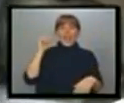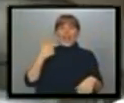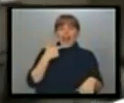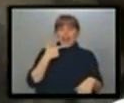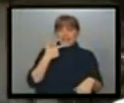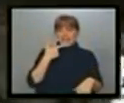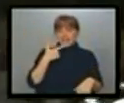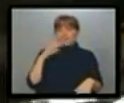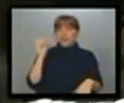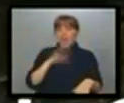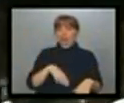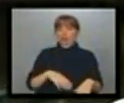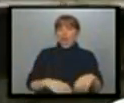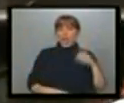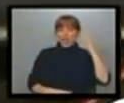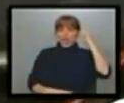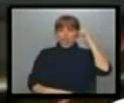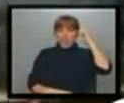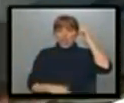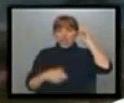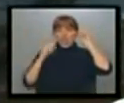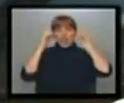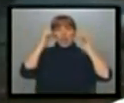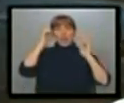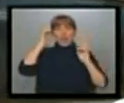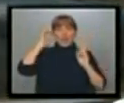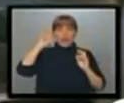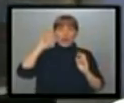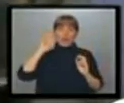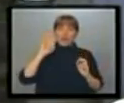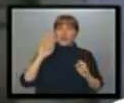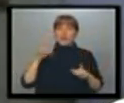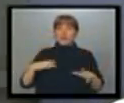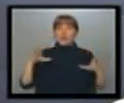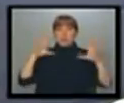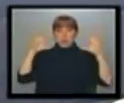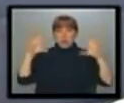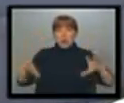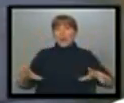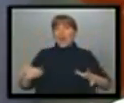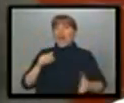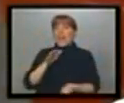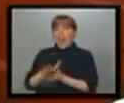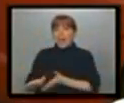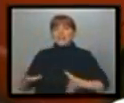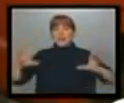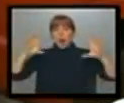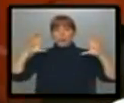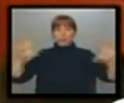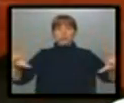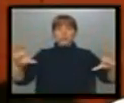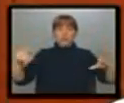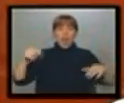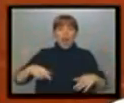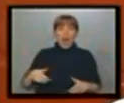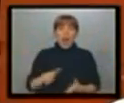dijeron que le van a poner gas y le han puesto el tubo y han gastado y gastan muchísimo menos y más aún en estos días